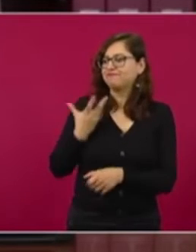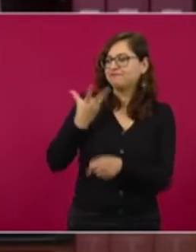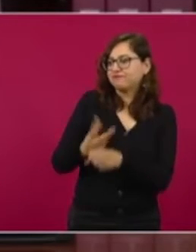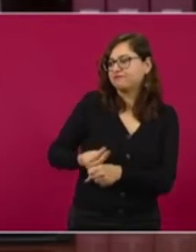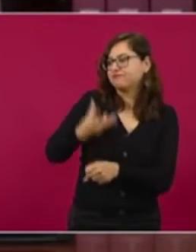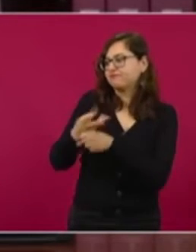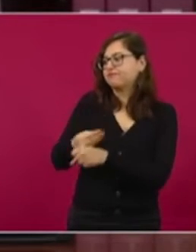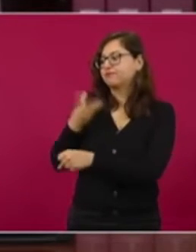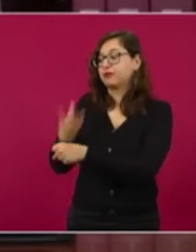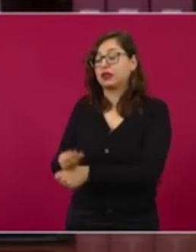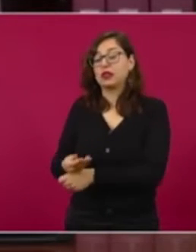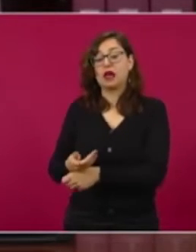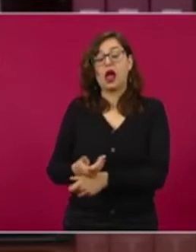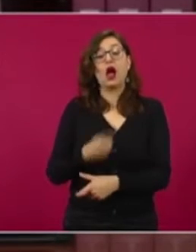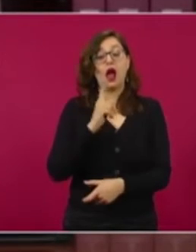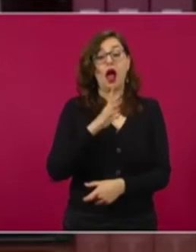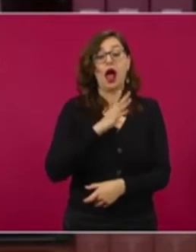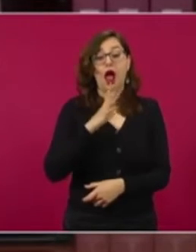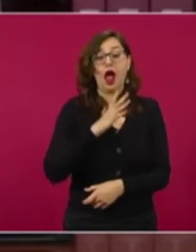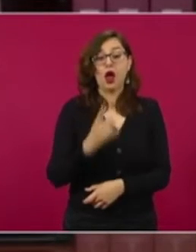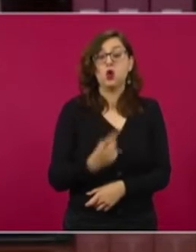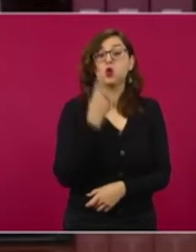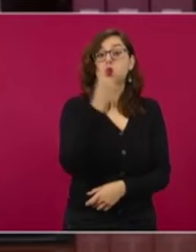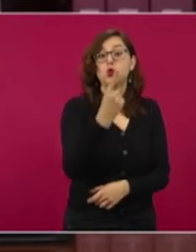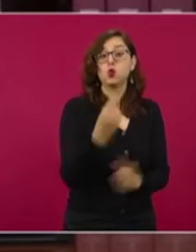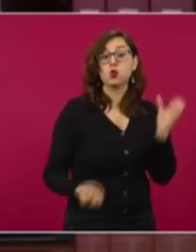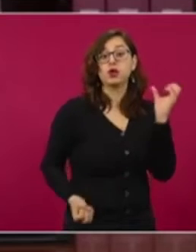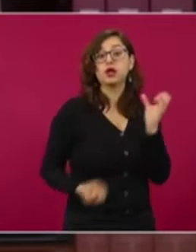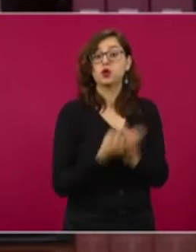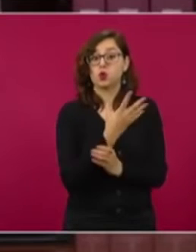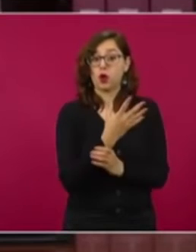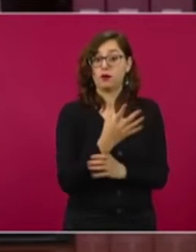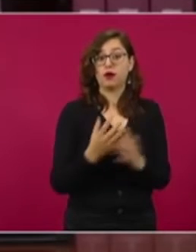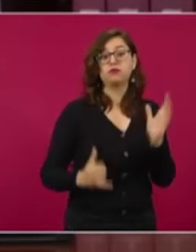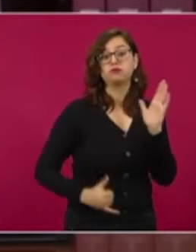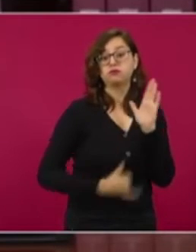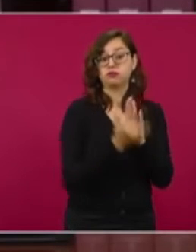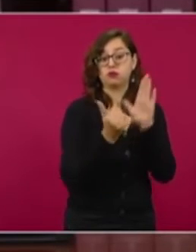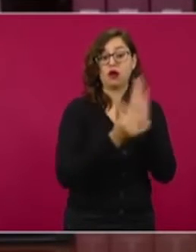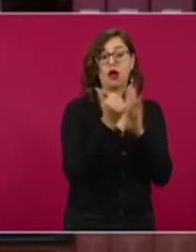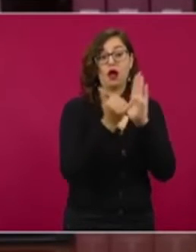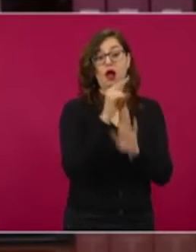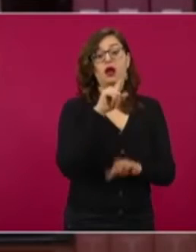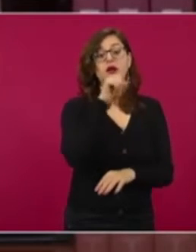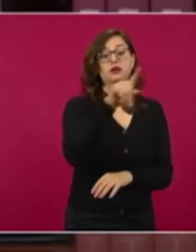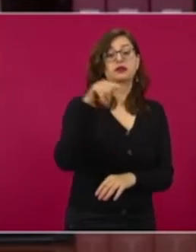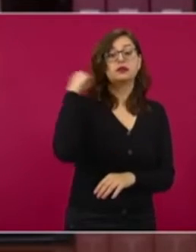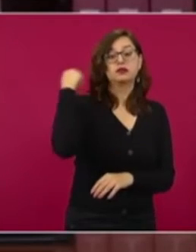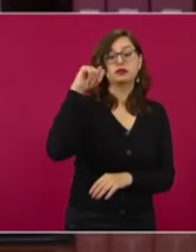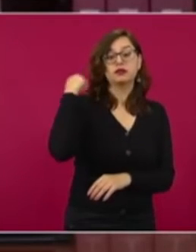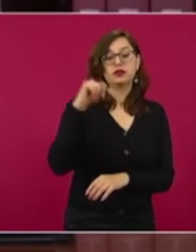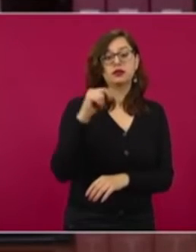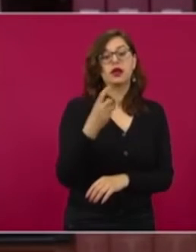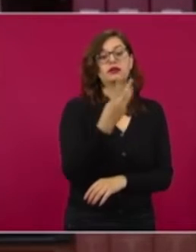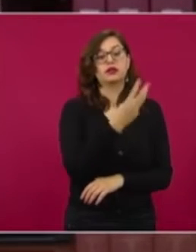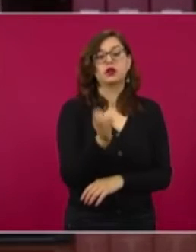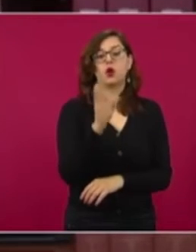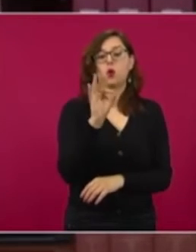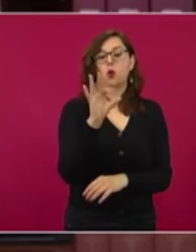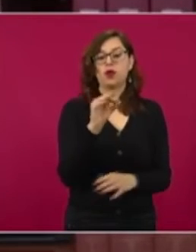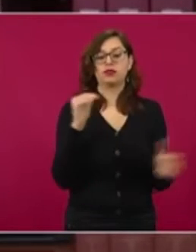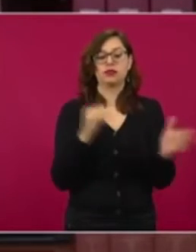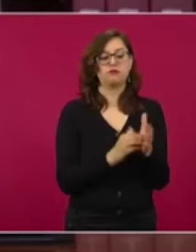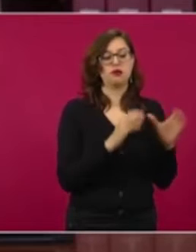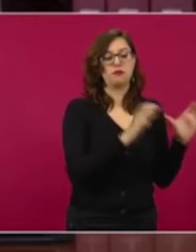nueva en Dos Bocas, Paraíso, Tabasco, para procesar 340,000